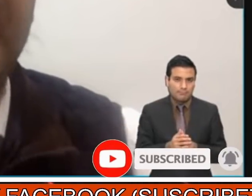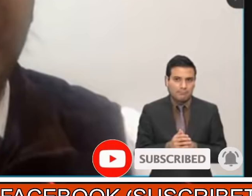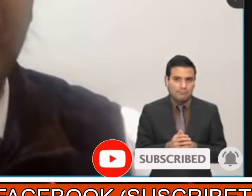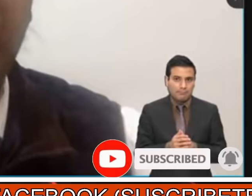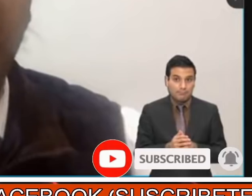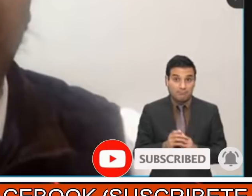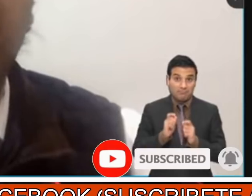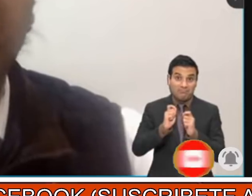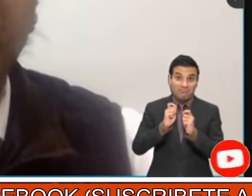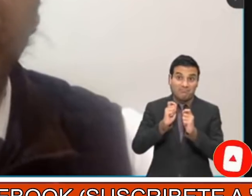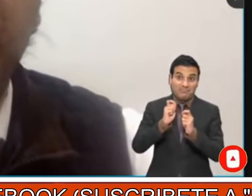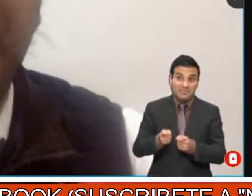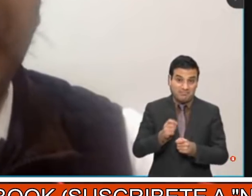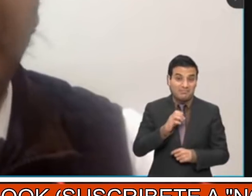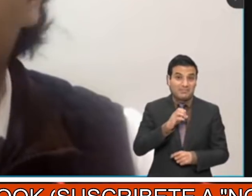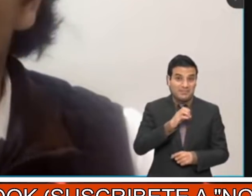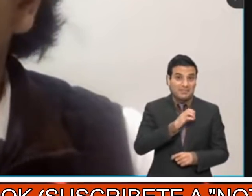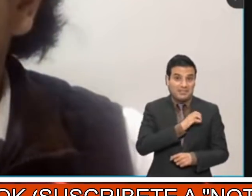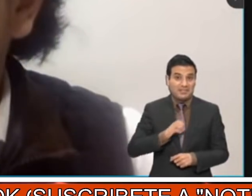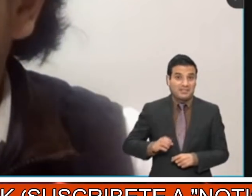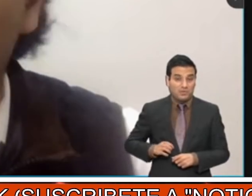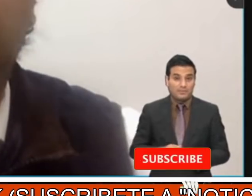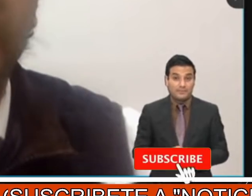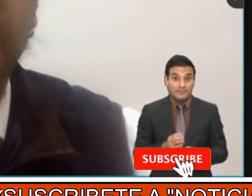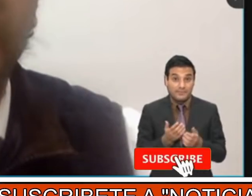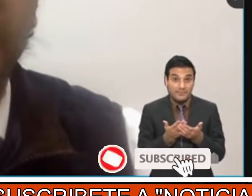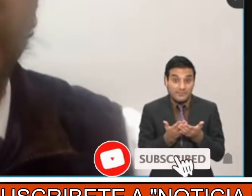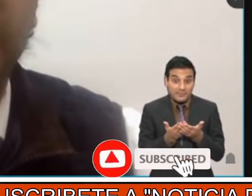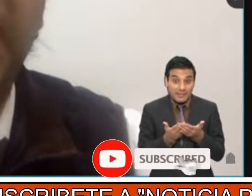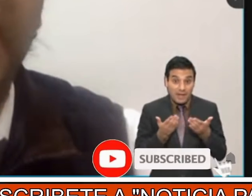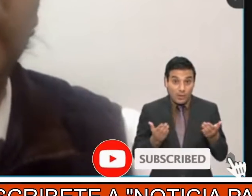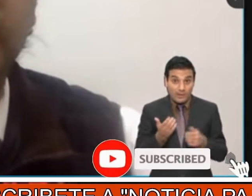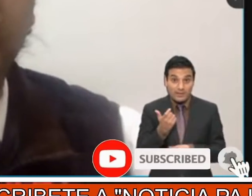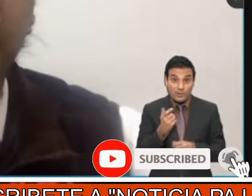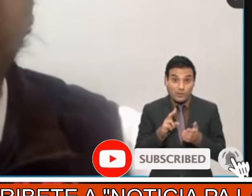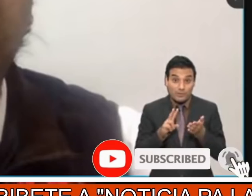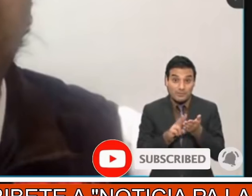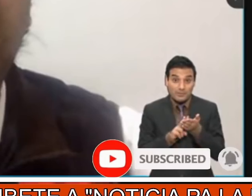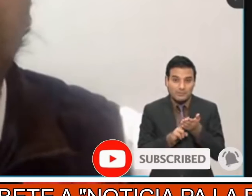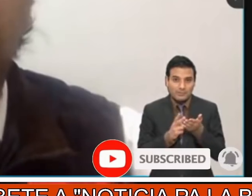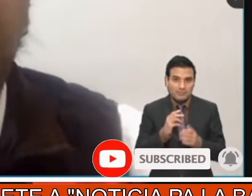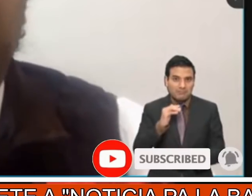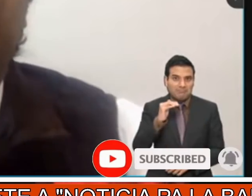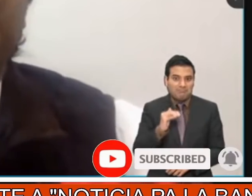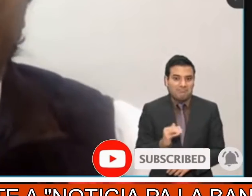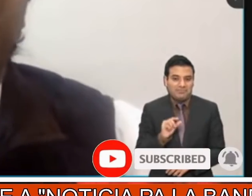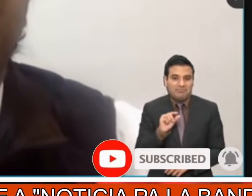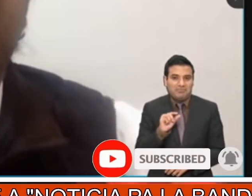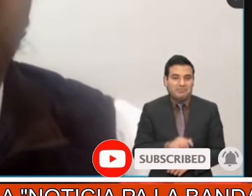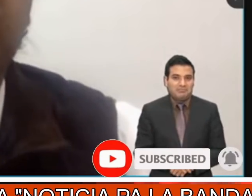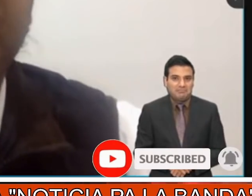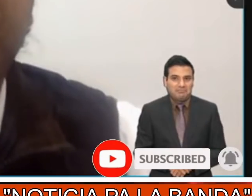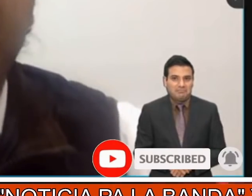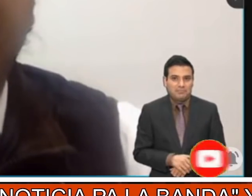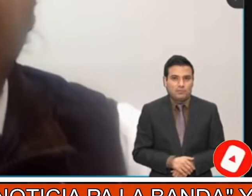siendo candidato el señor Monreal. Y ahora, pues el monto es mucho menor. ¿Cuál es, a